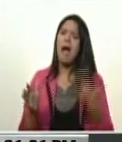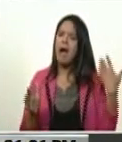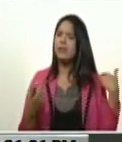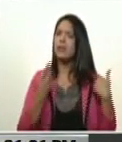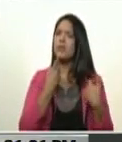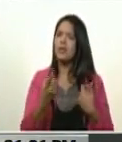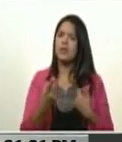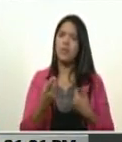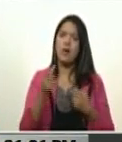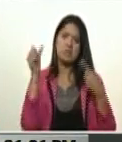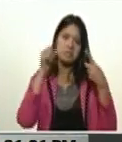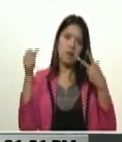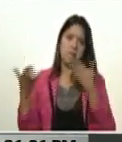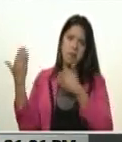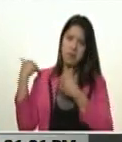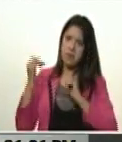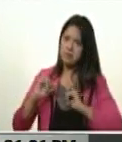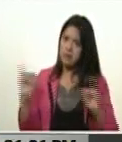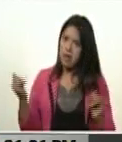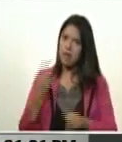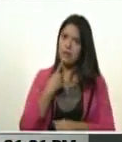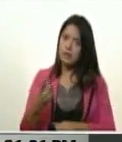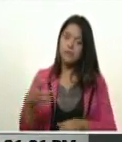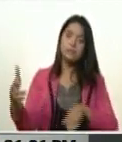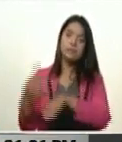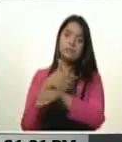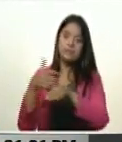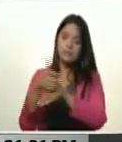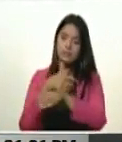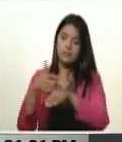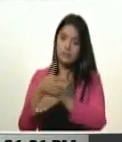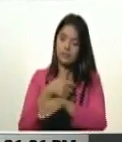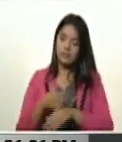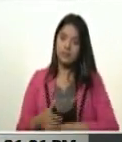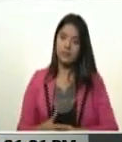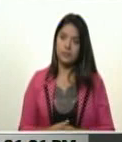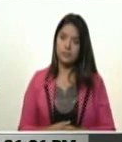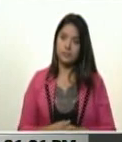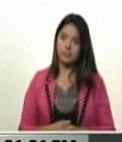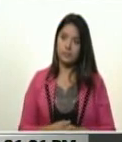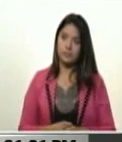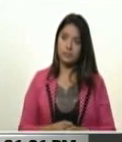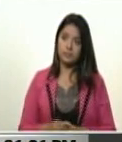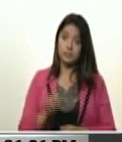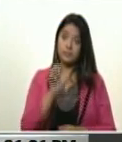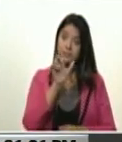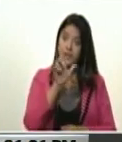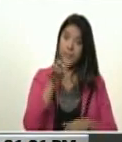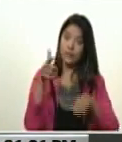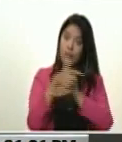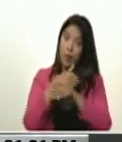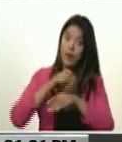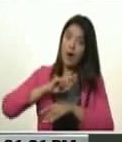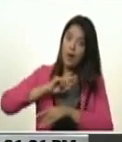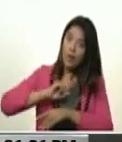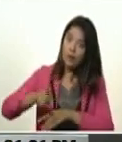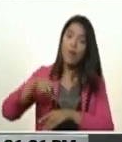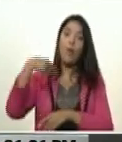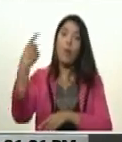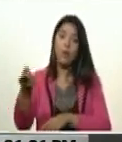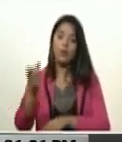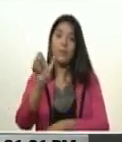hace varias semanas, cuando el gobierno, cuando el PSUV gobierno le ordenó al PSUV